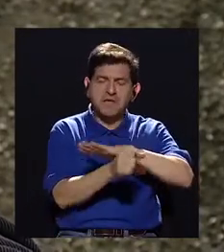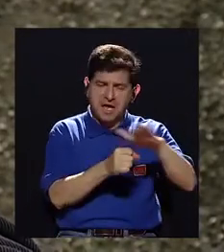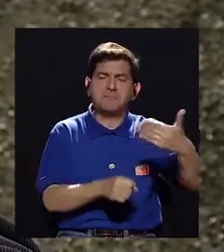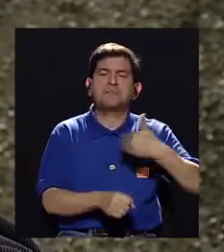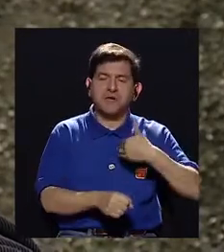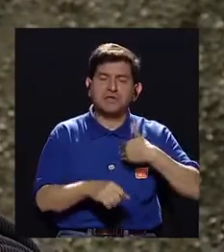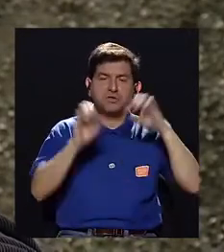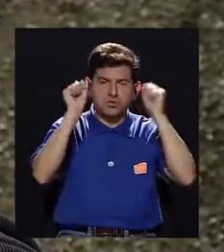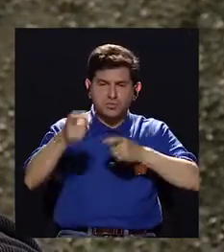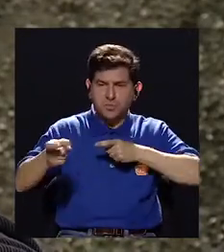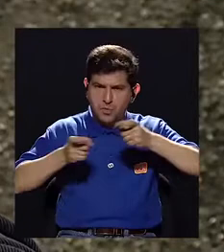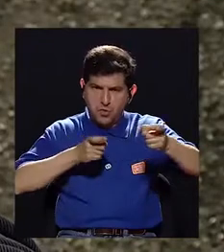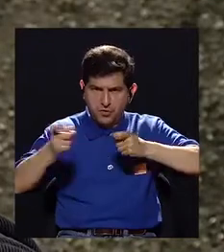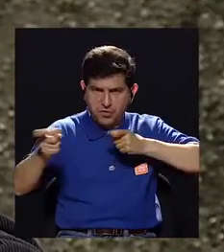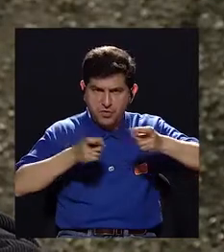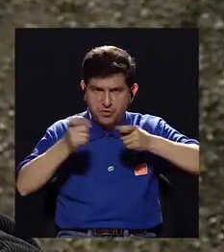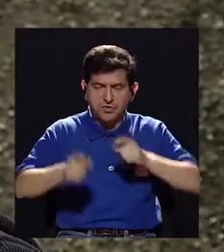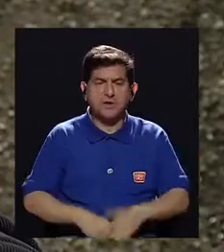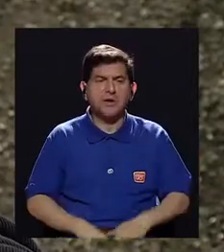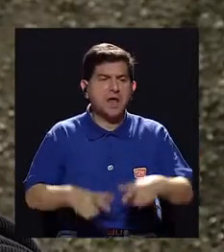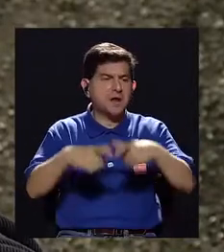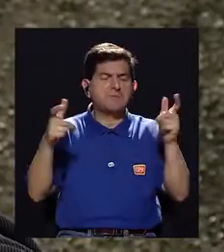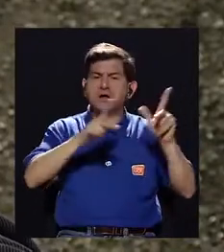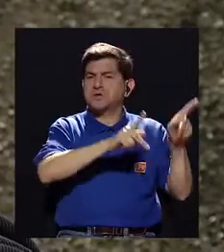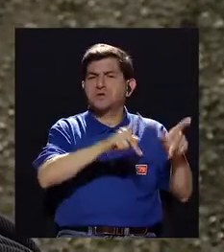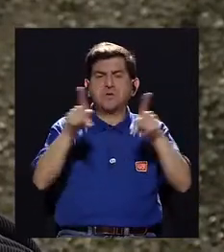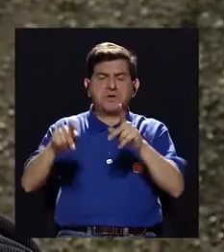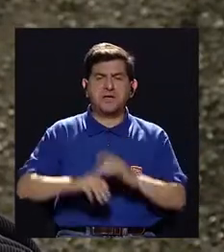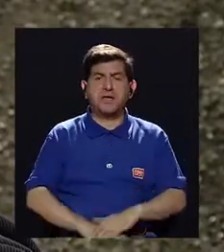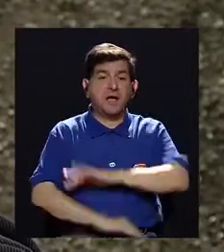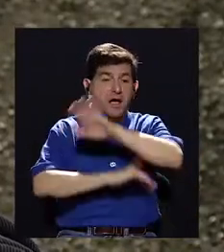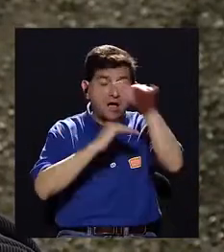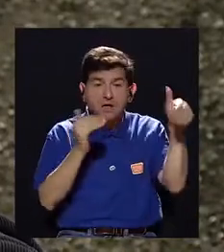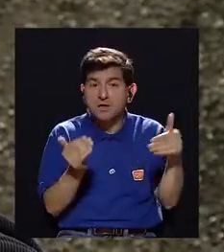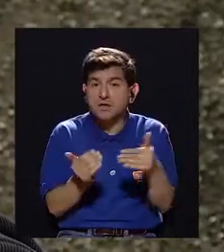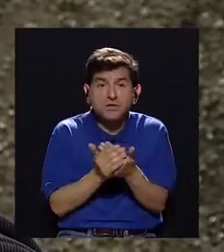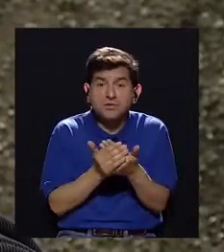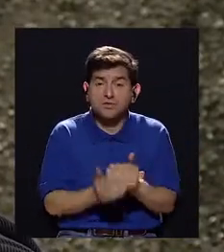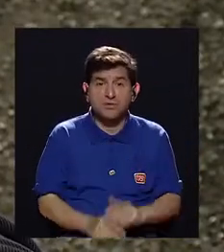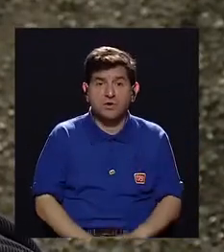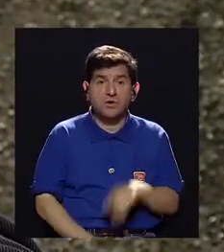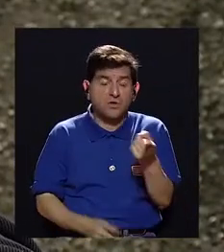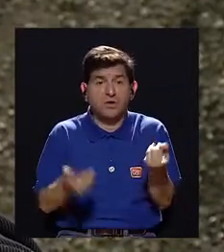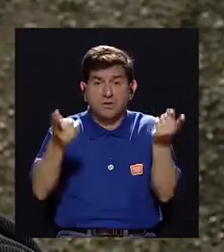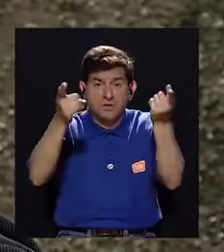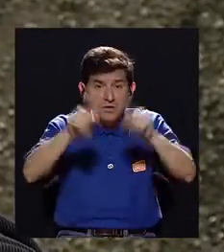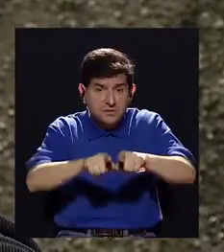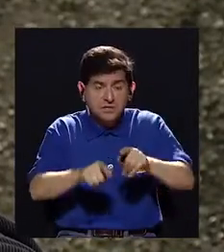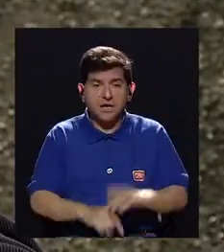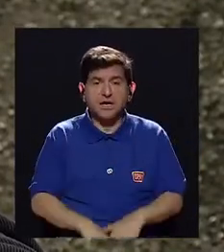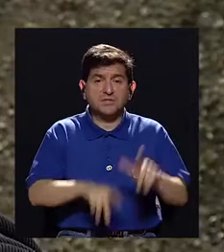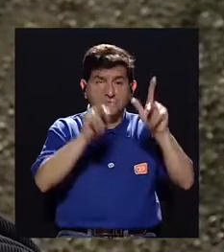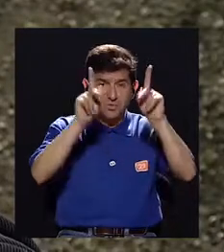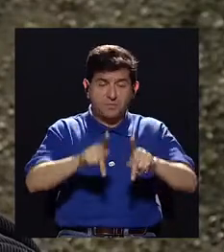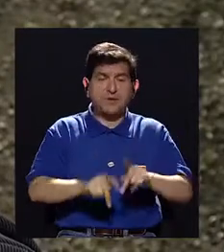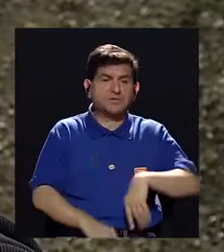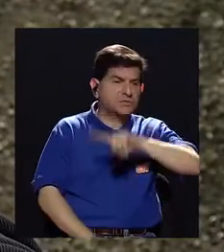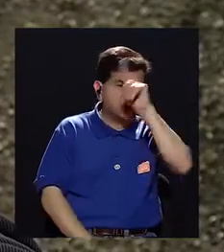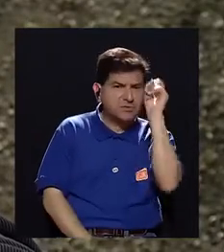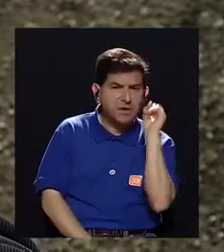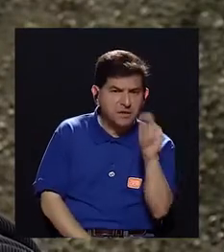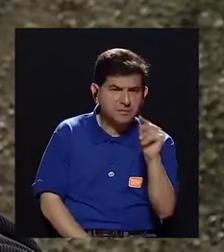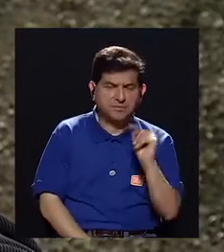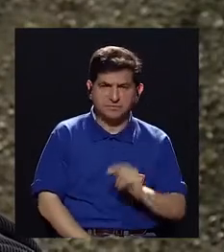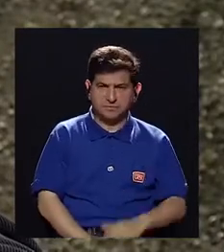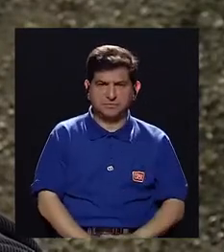medicamentos necesarios para poder controlar a la mayoría de los pacientes. Y todo está en que la persona